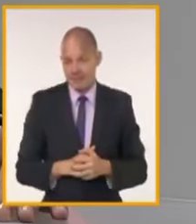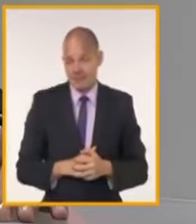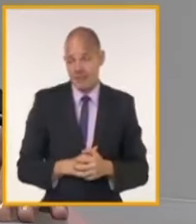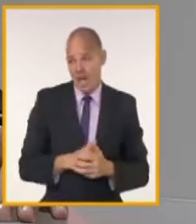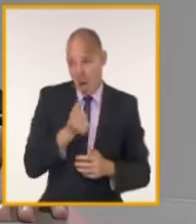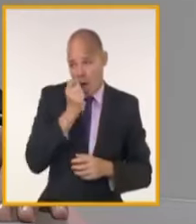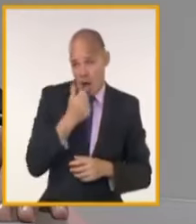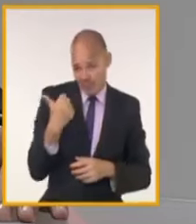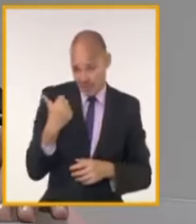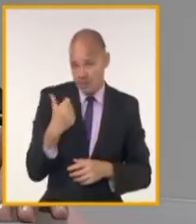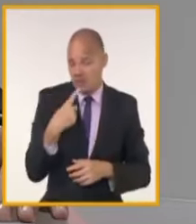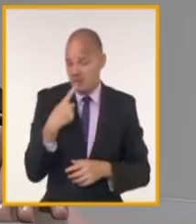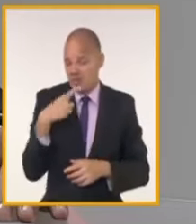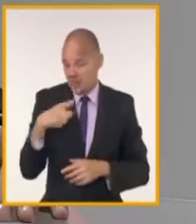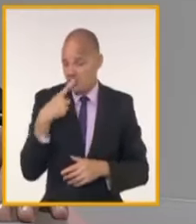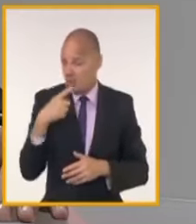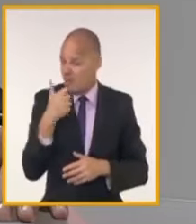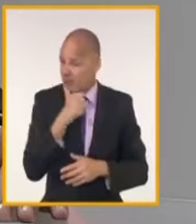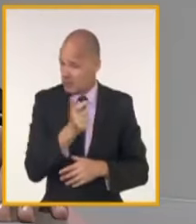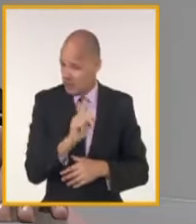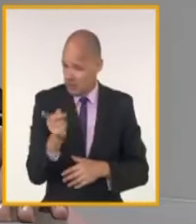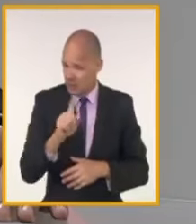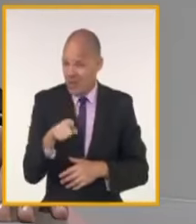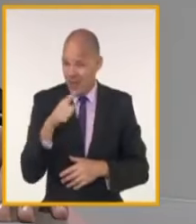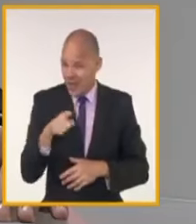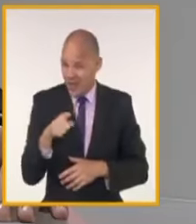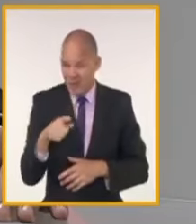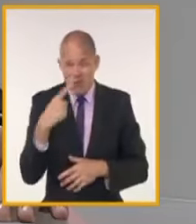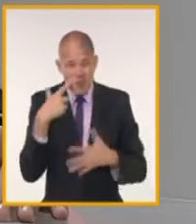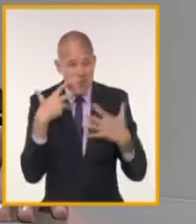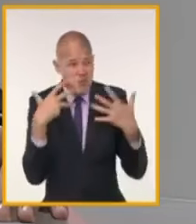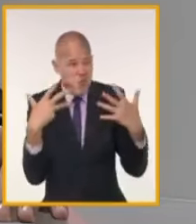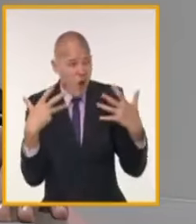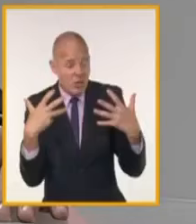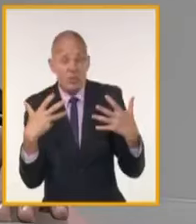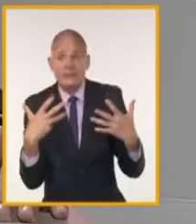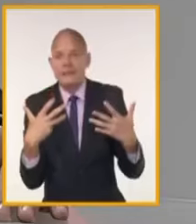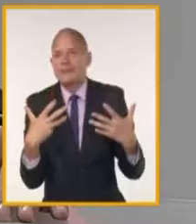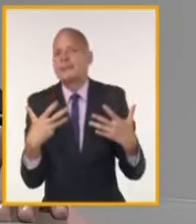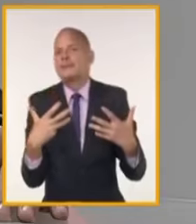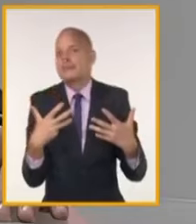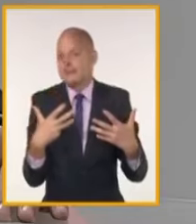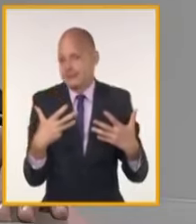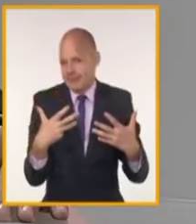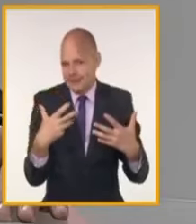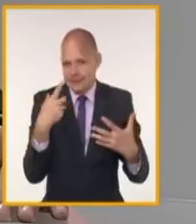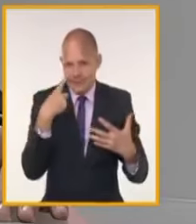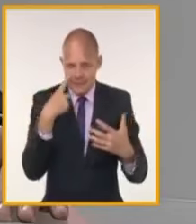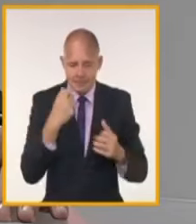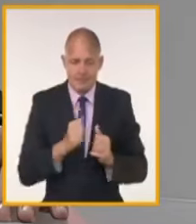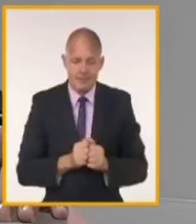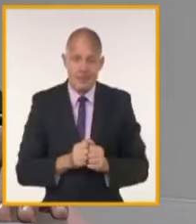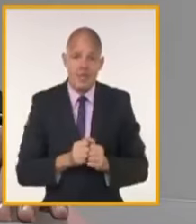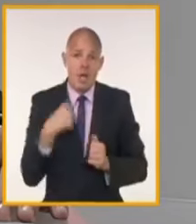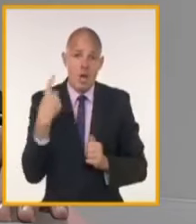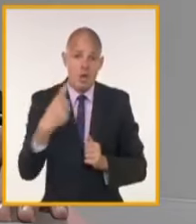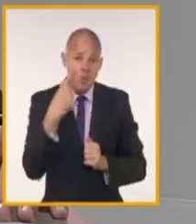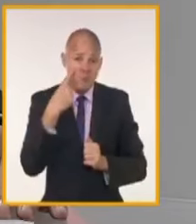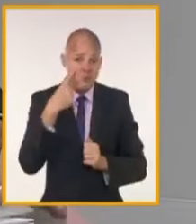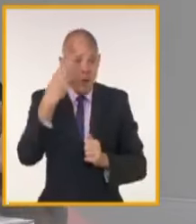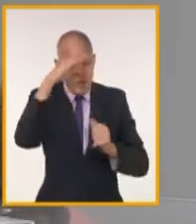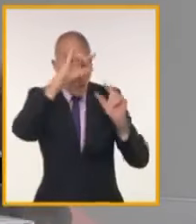proyecto es verdad eso para agregar alguna información esos 4 millones más de 4 millones de paneles que él